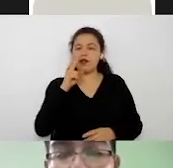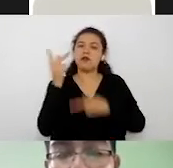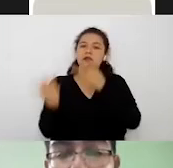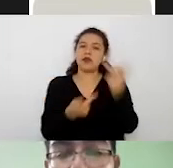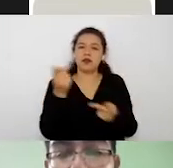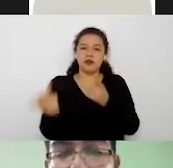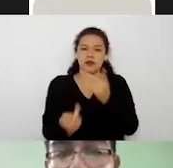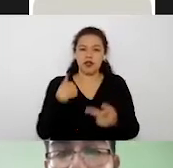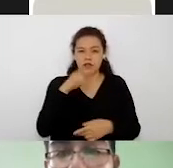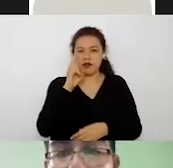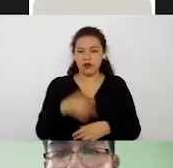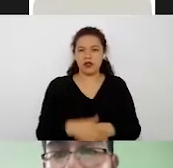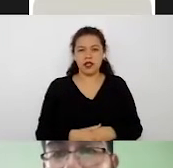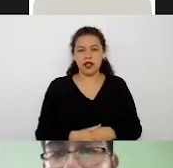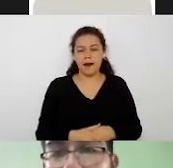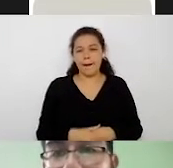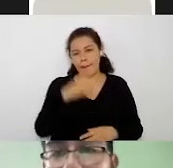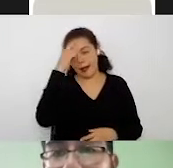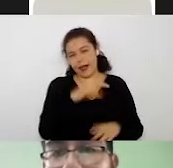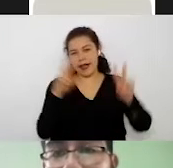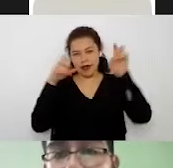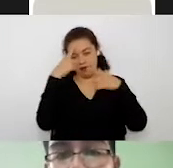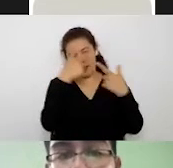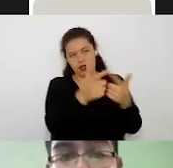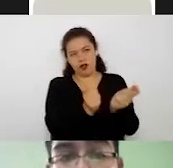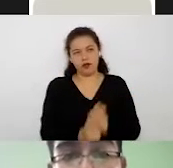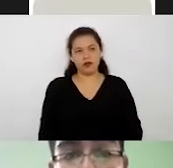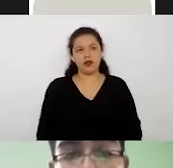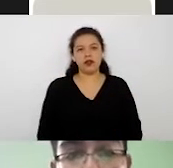alguna pregunta con respecto a lo de las brigadas.